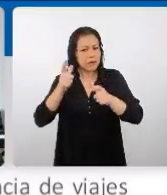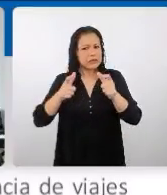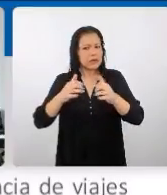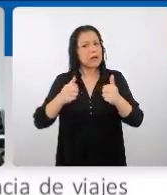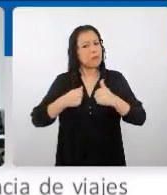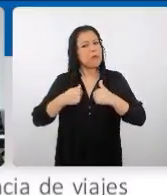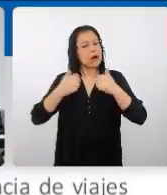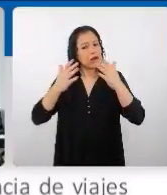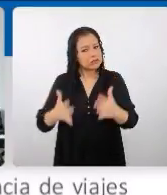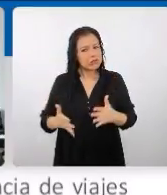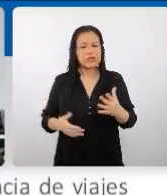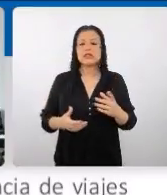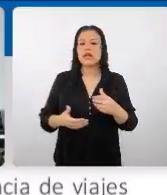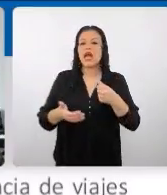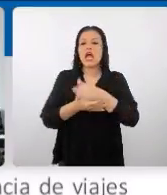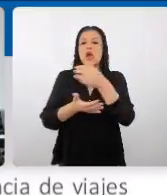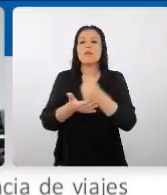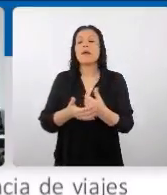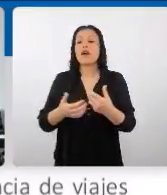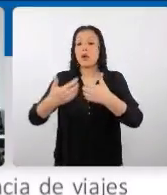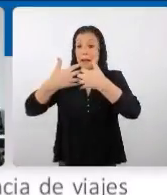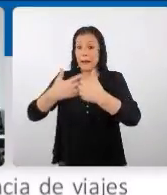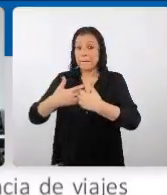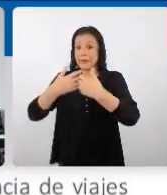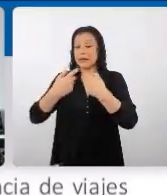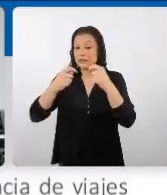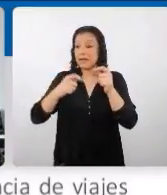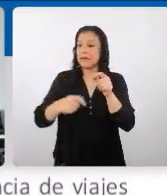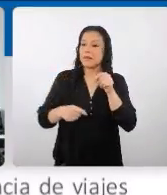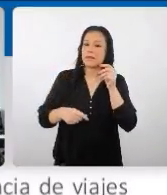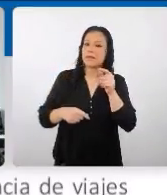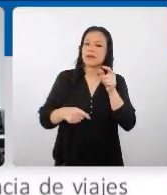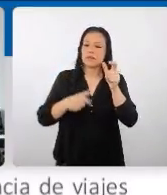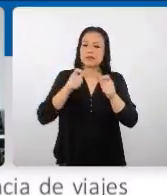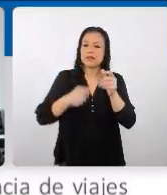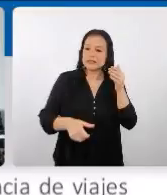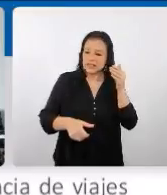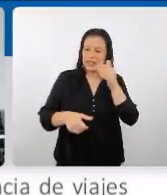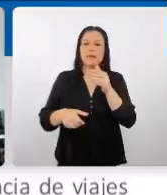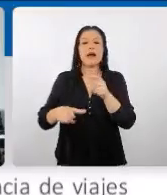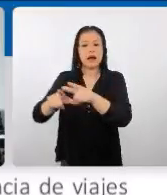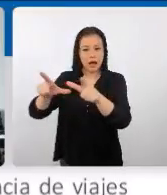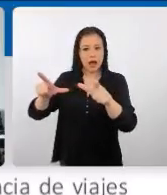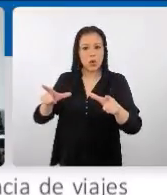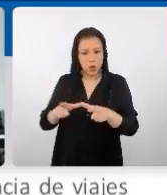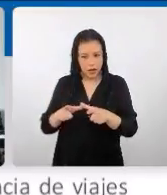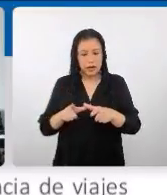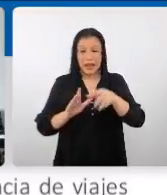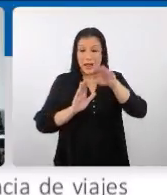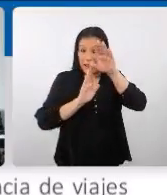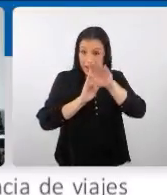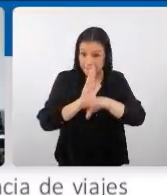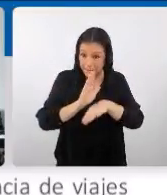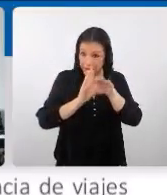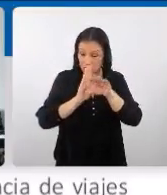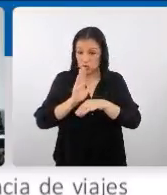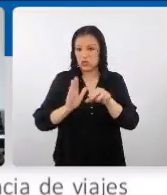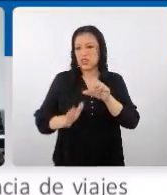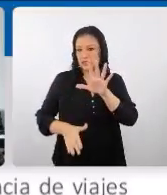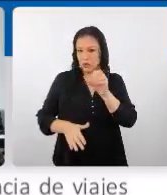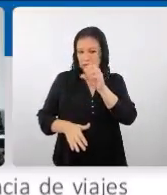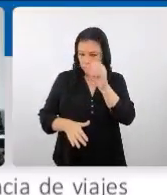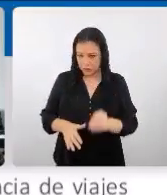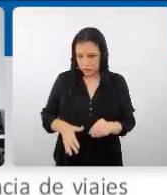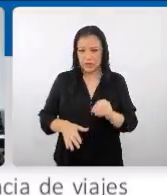compraba con agencias de viaje física en un buen porcentaje y menos de la mitad